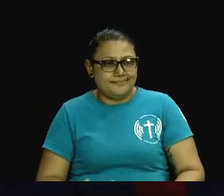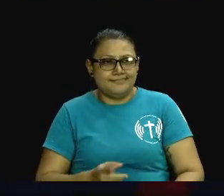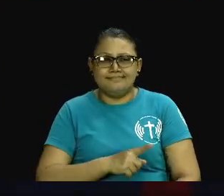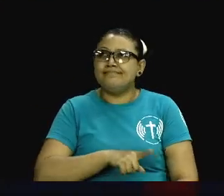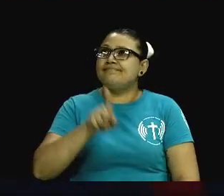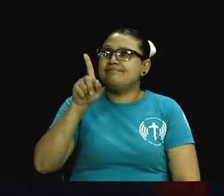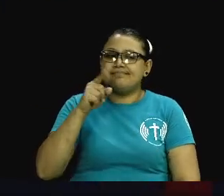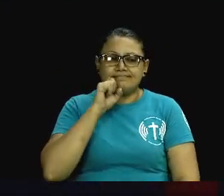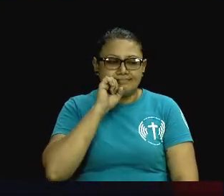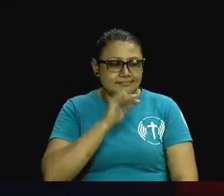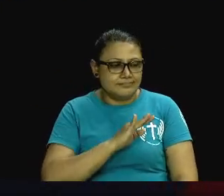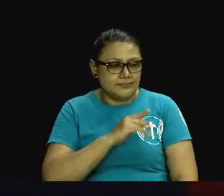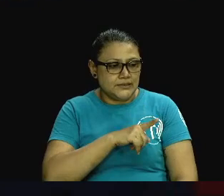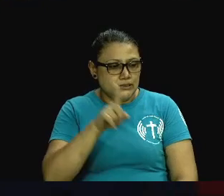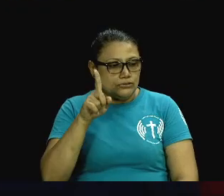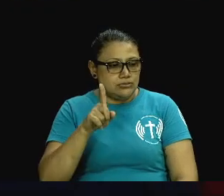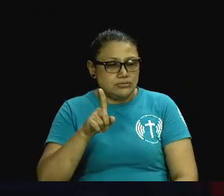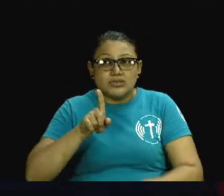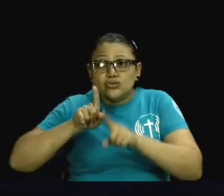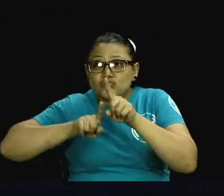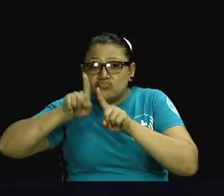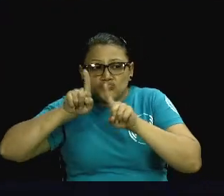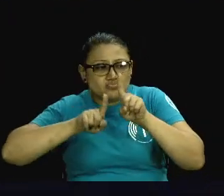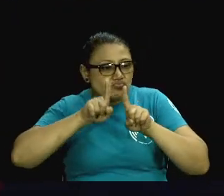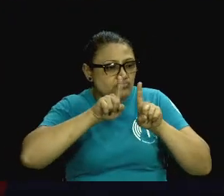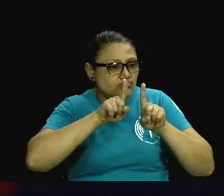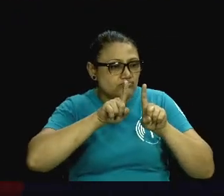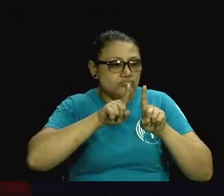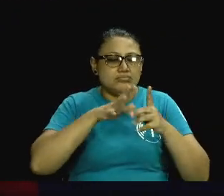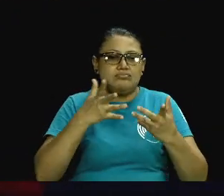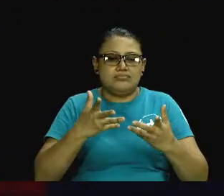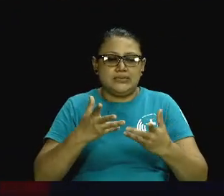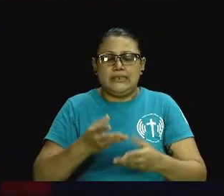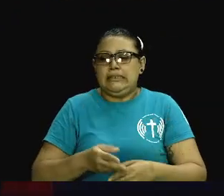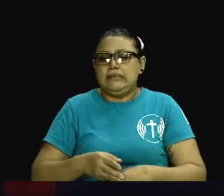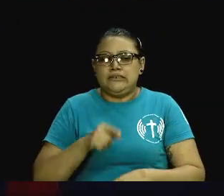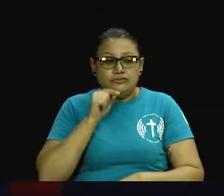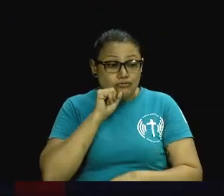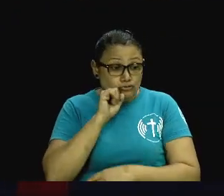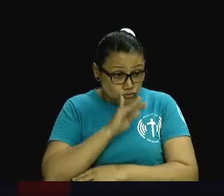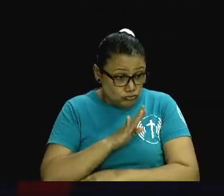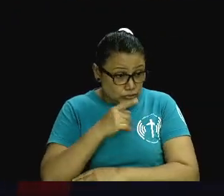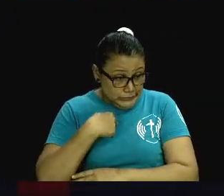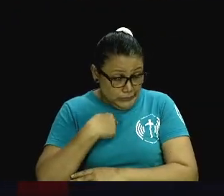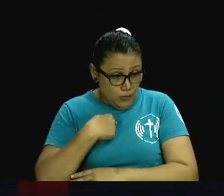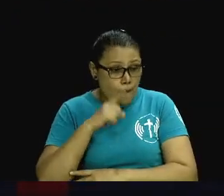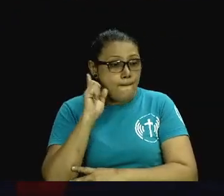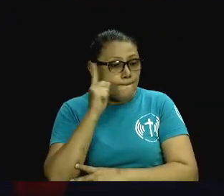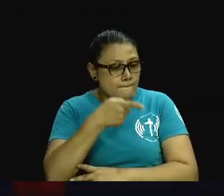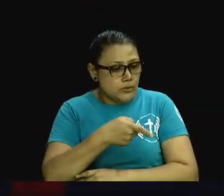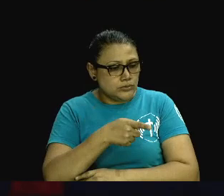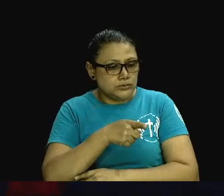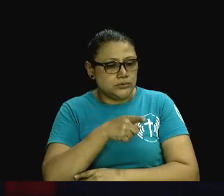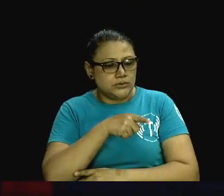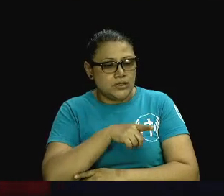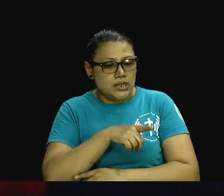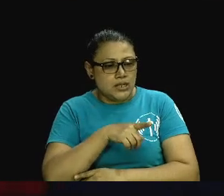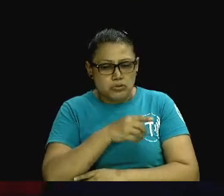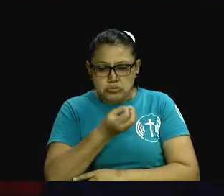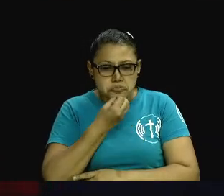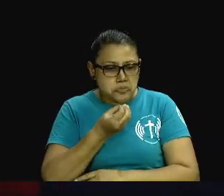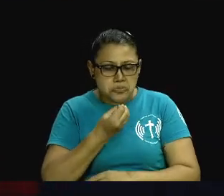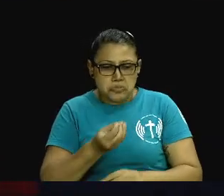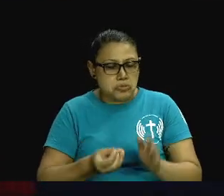decirle que cuando yo digo que va a haber sequía va a haber sequía y cuando yo digo